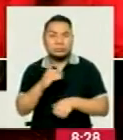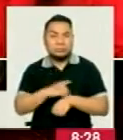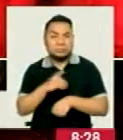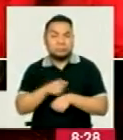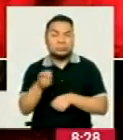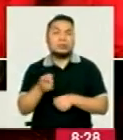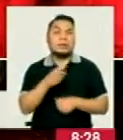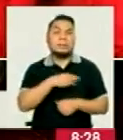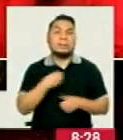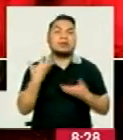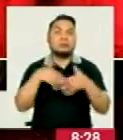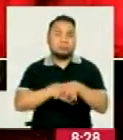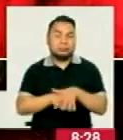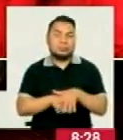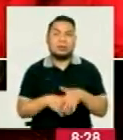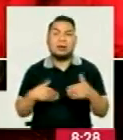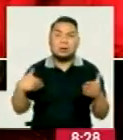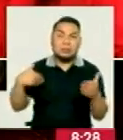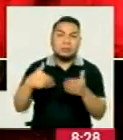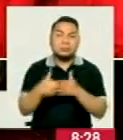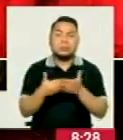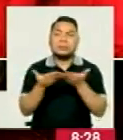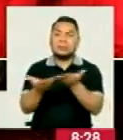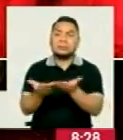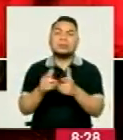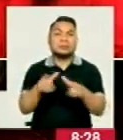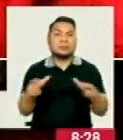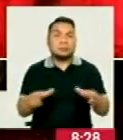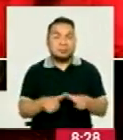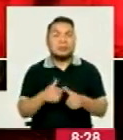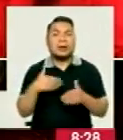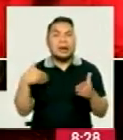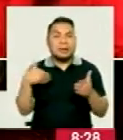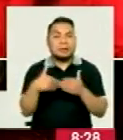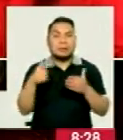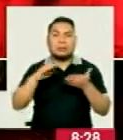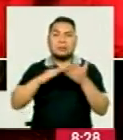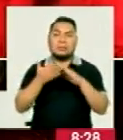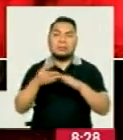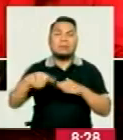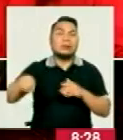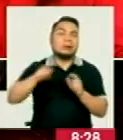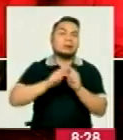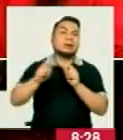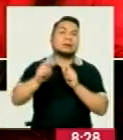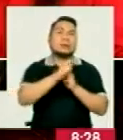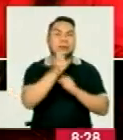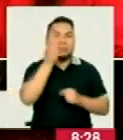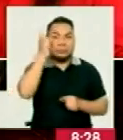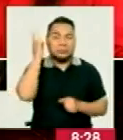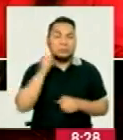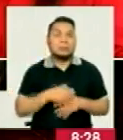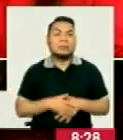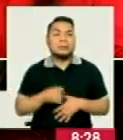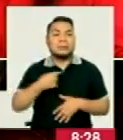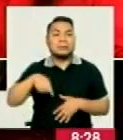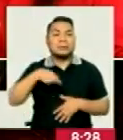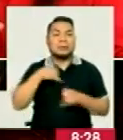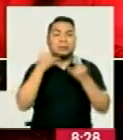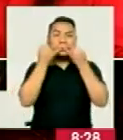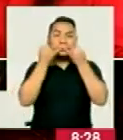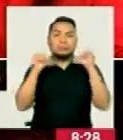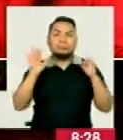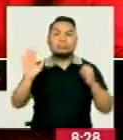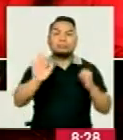está llegando justamente a generar estos niveles de acercamiento entre la población, que nuestras lenguas nativas